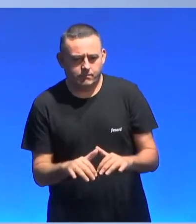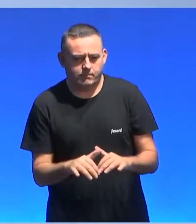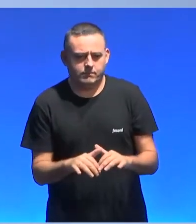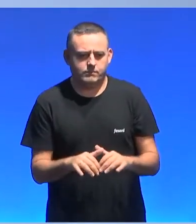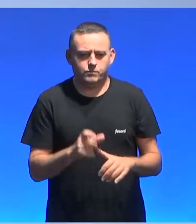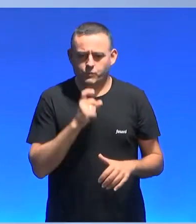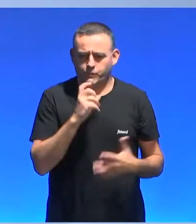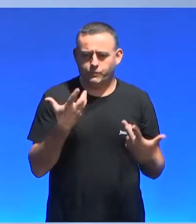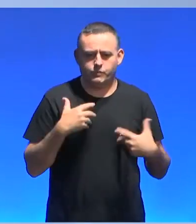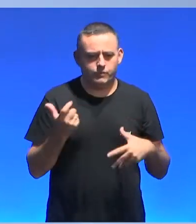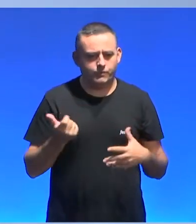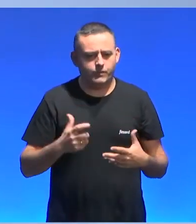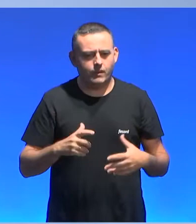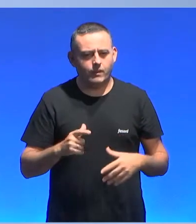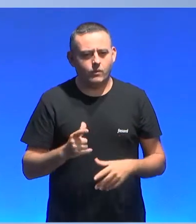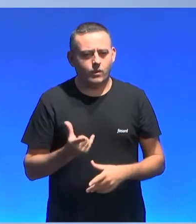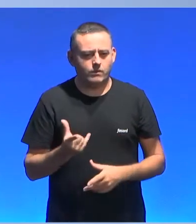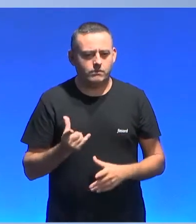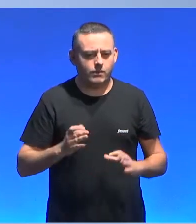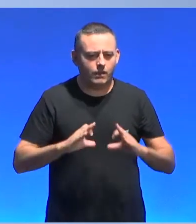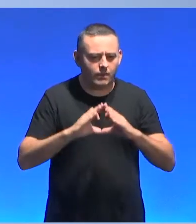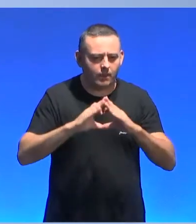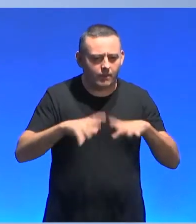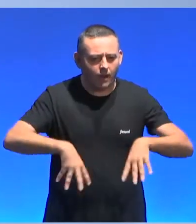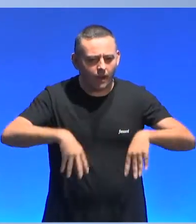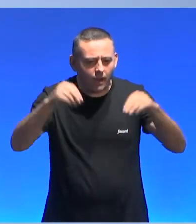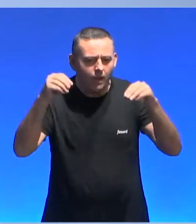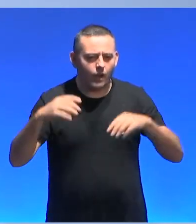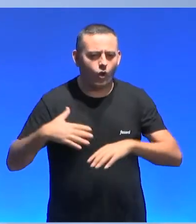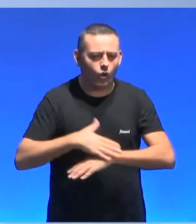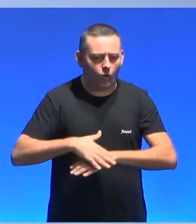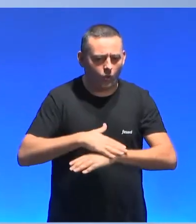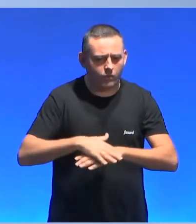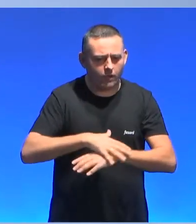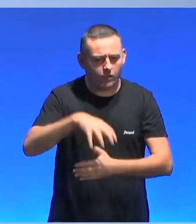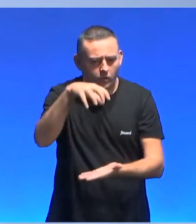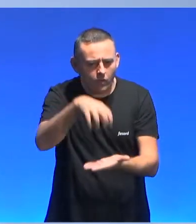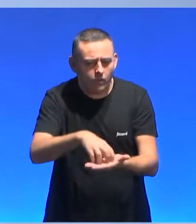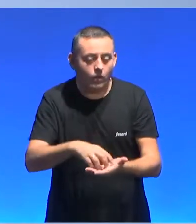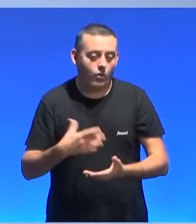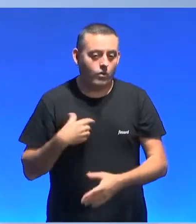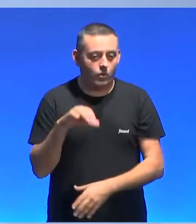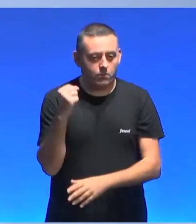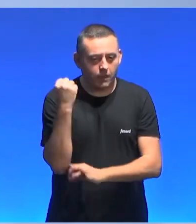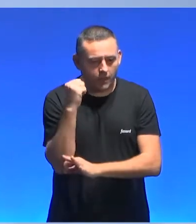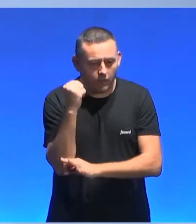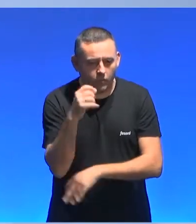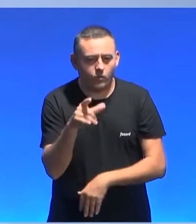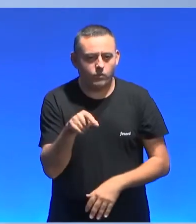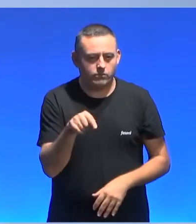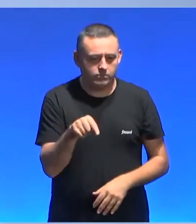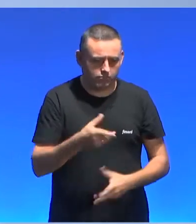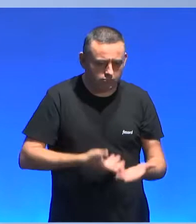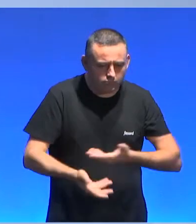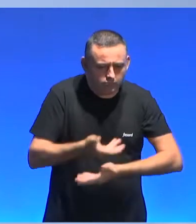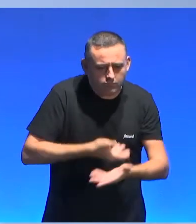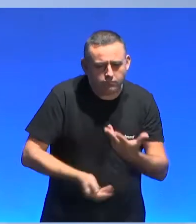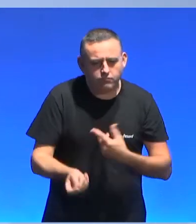catedral y el palacio de gobierno. En la plaza se vive el mercado como símbolo del